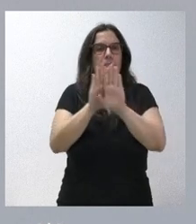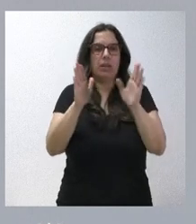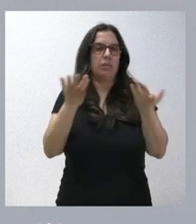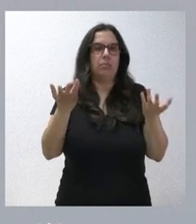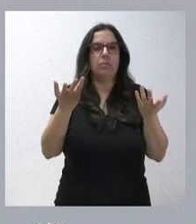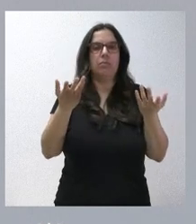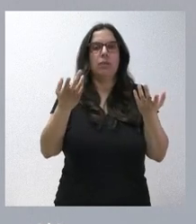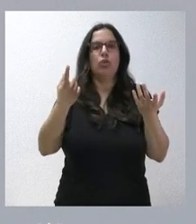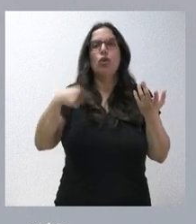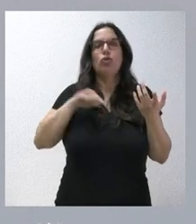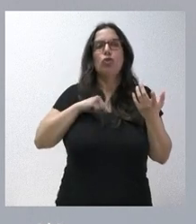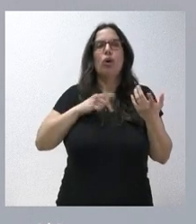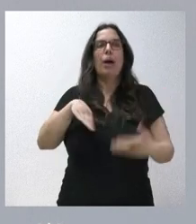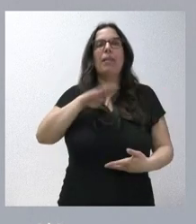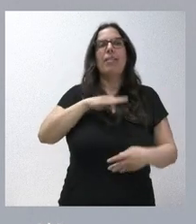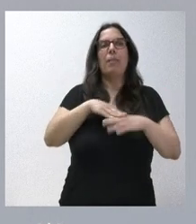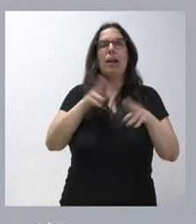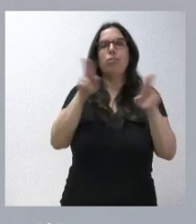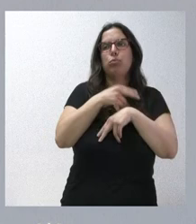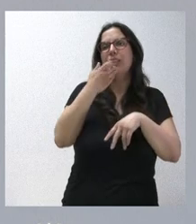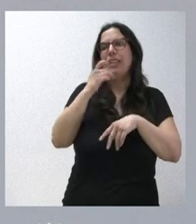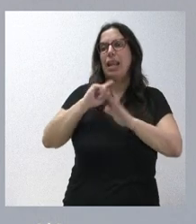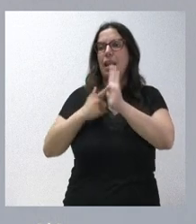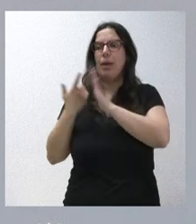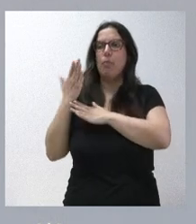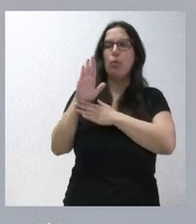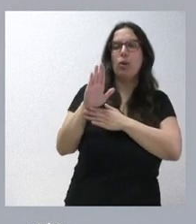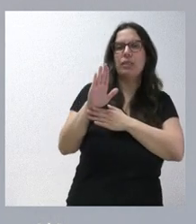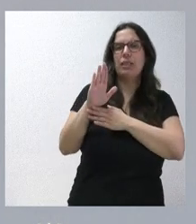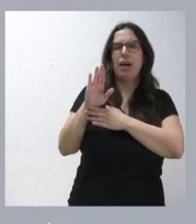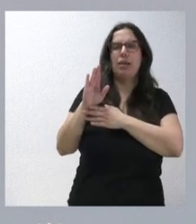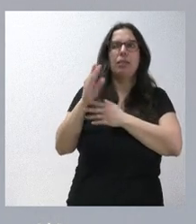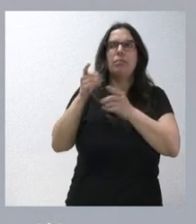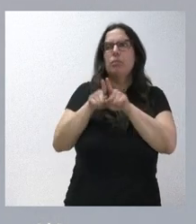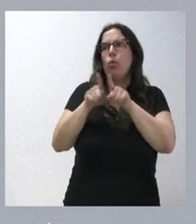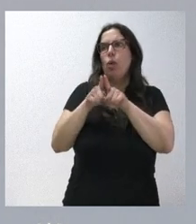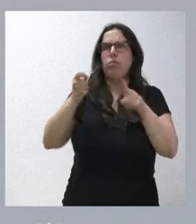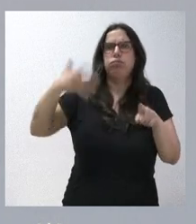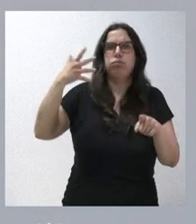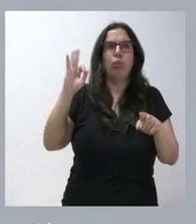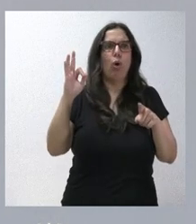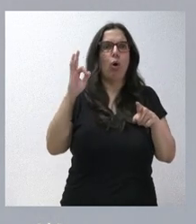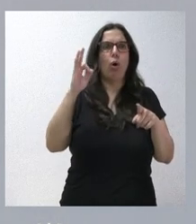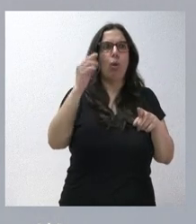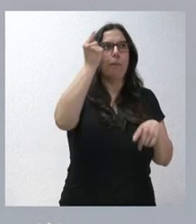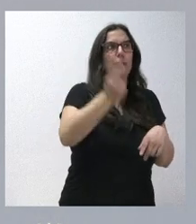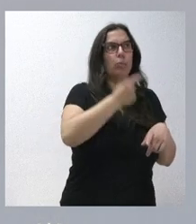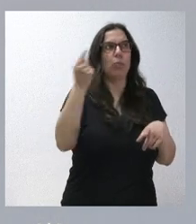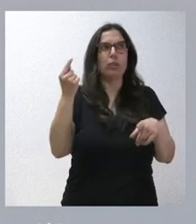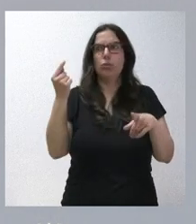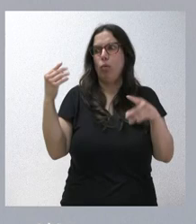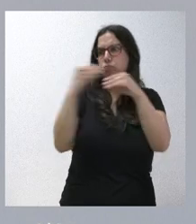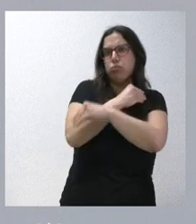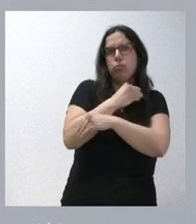capacidad que tenemos de veto de si alguna Norma tuviera un coste económico que pudiera no encajar con el volumen del presupuesto que estamos